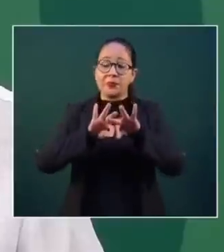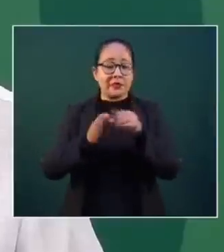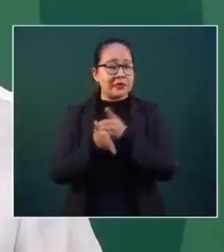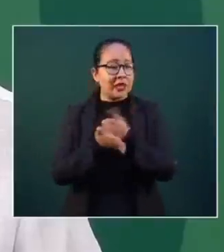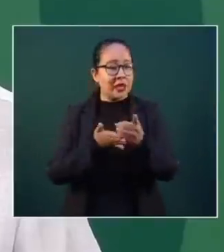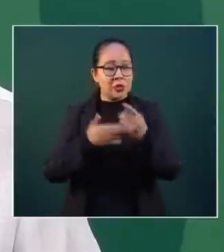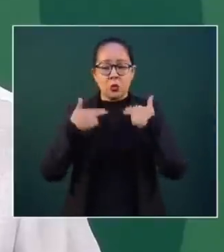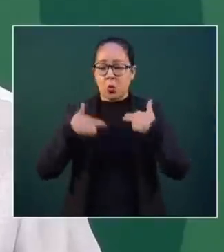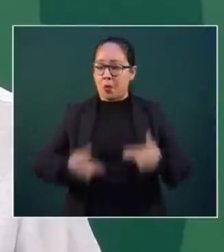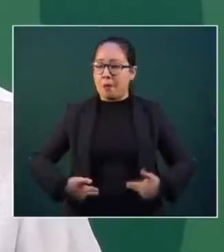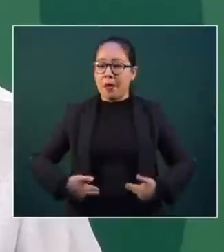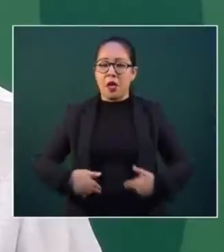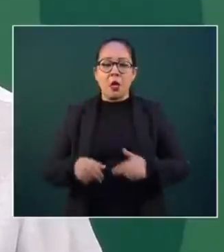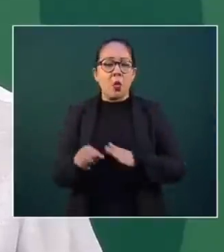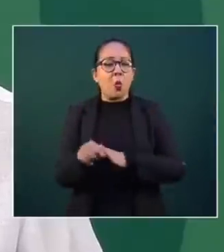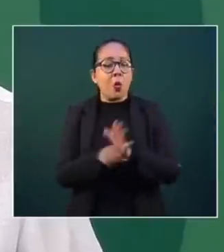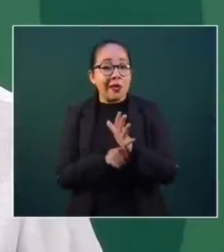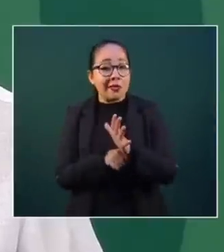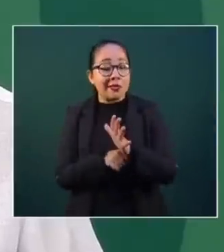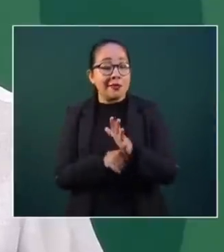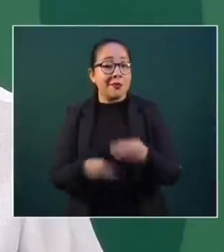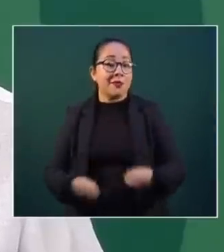el derecho a la vida